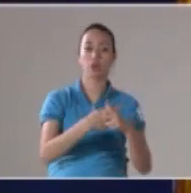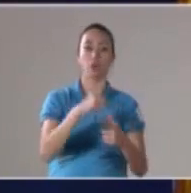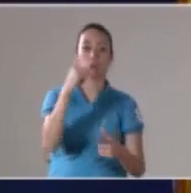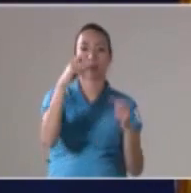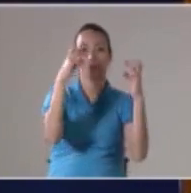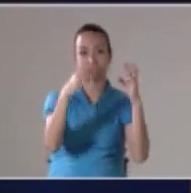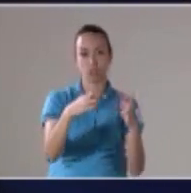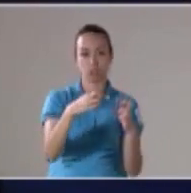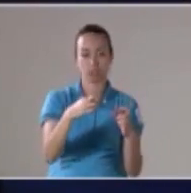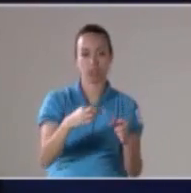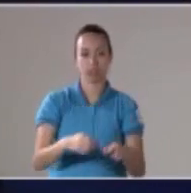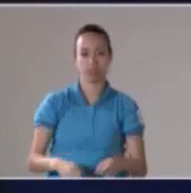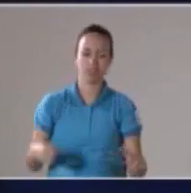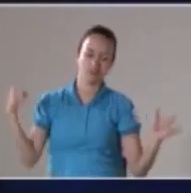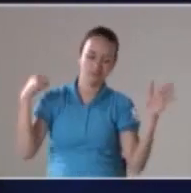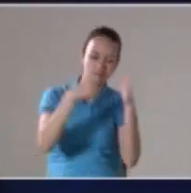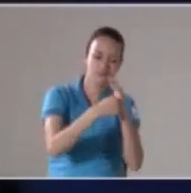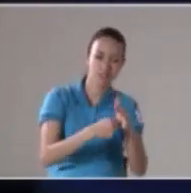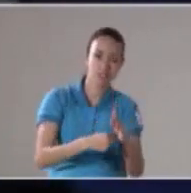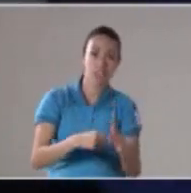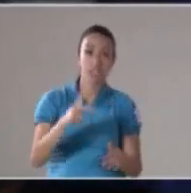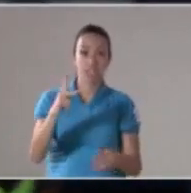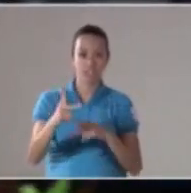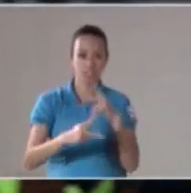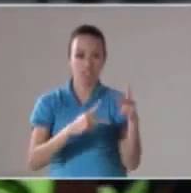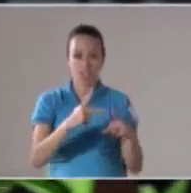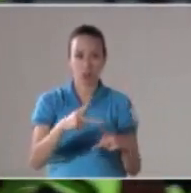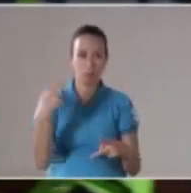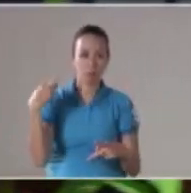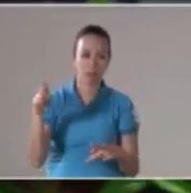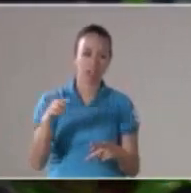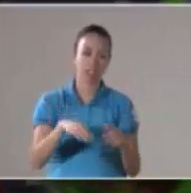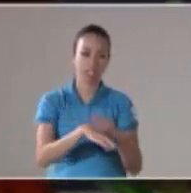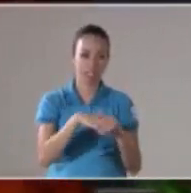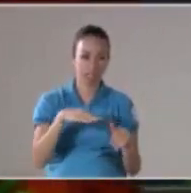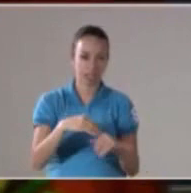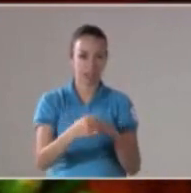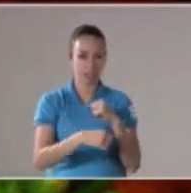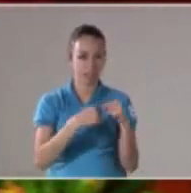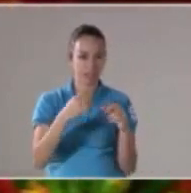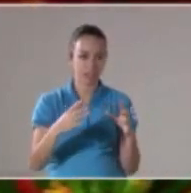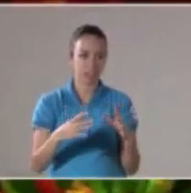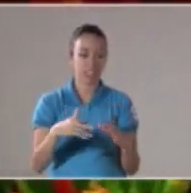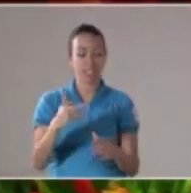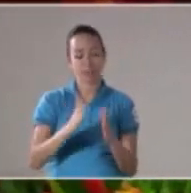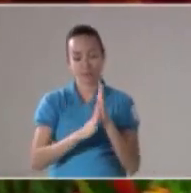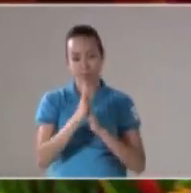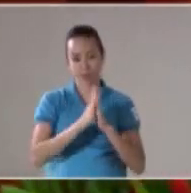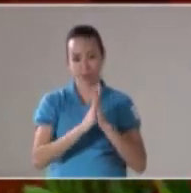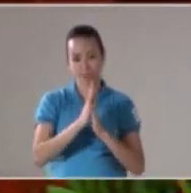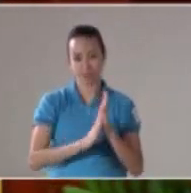Y de hacerlo ceviche. Y venderlo para sacarle fruto y provecho.